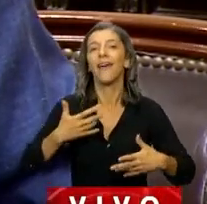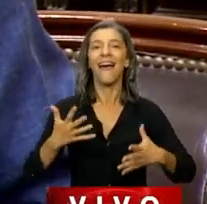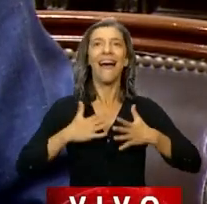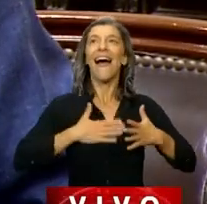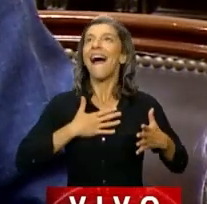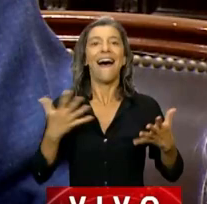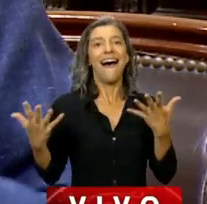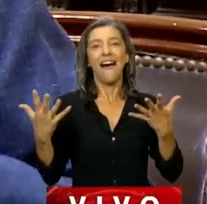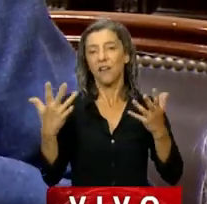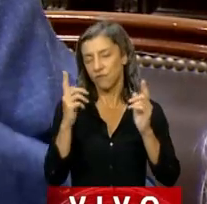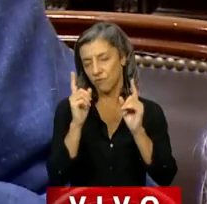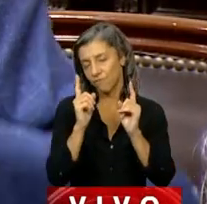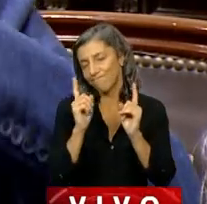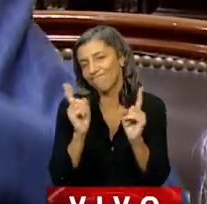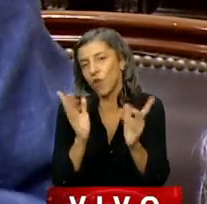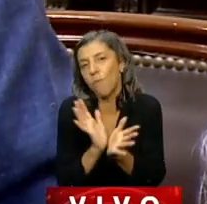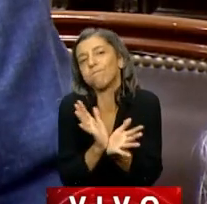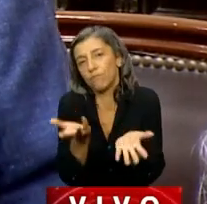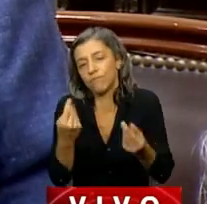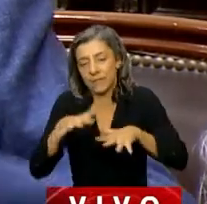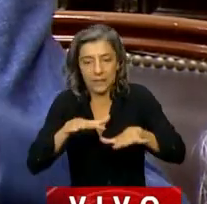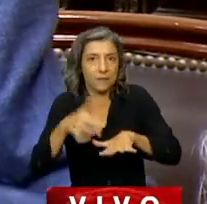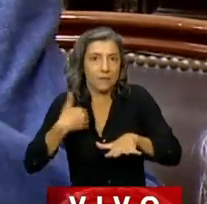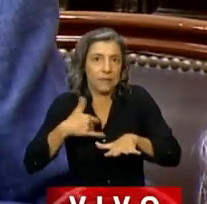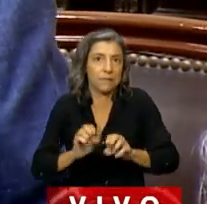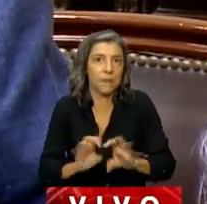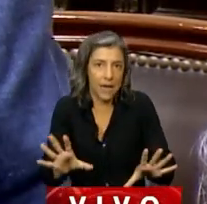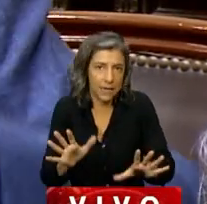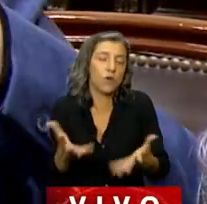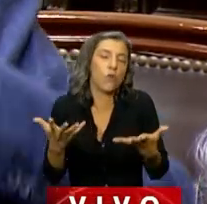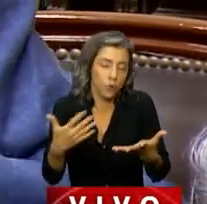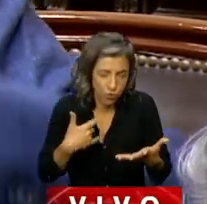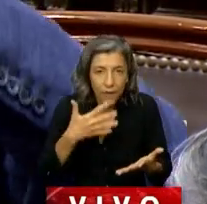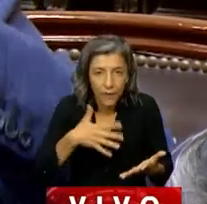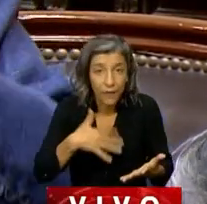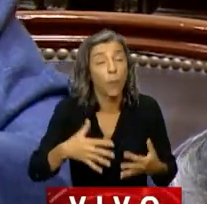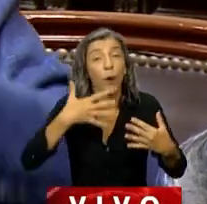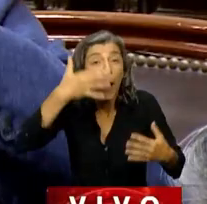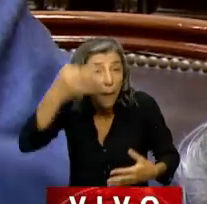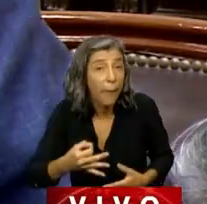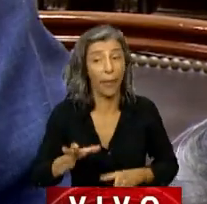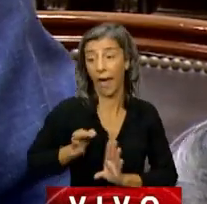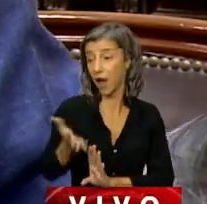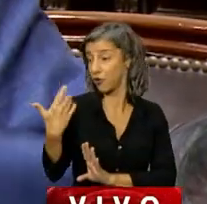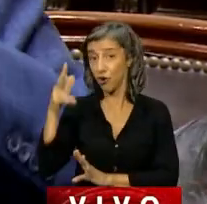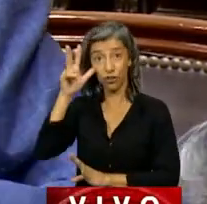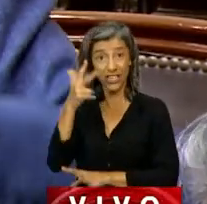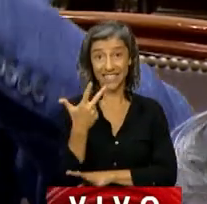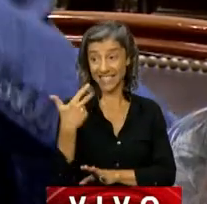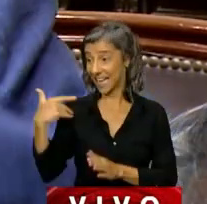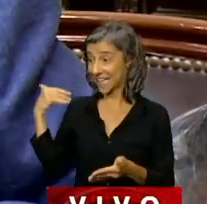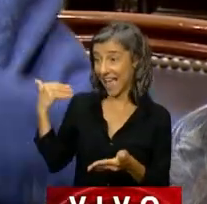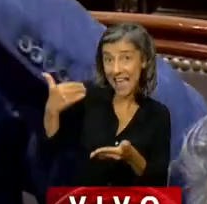nuestro país, sí quiero rescatar que la Argentina, desde el año 83 en adelante,